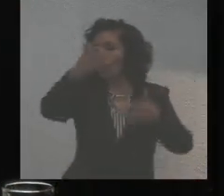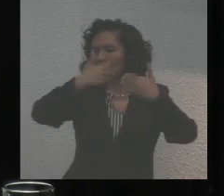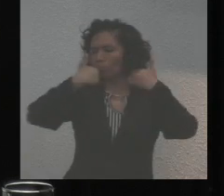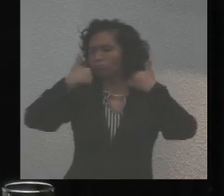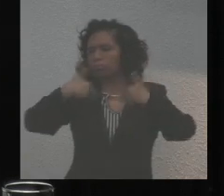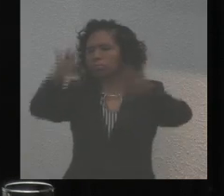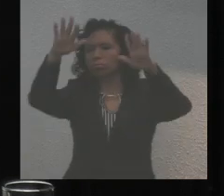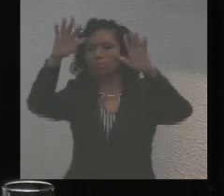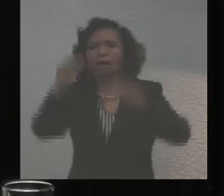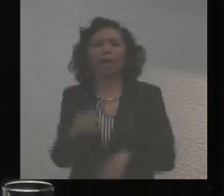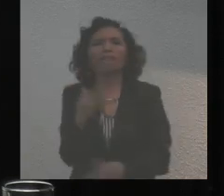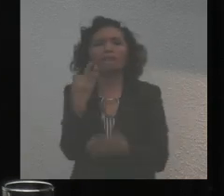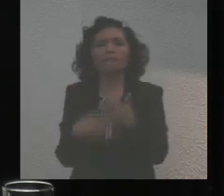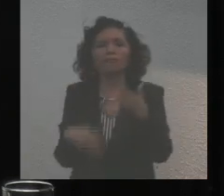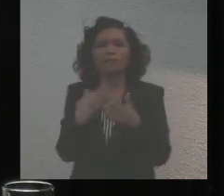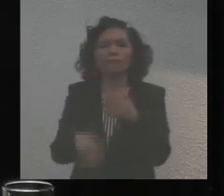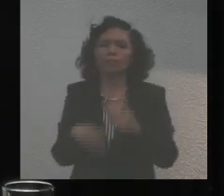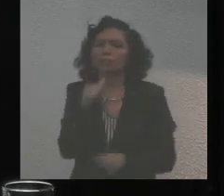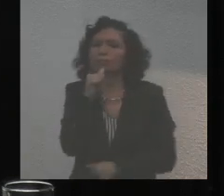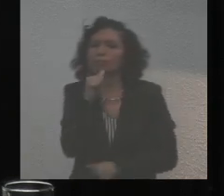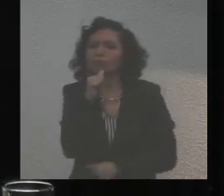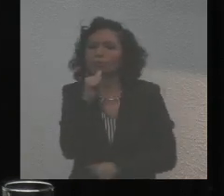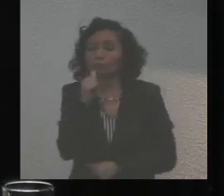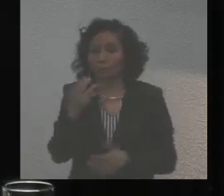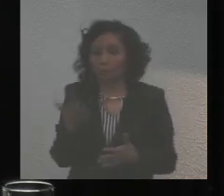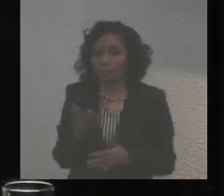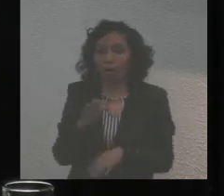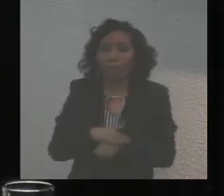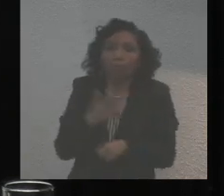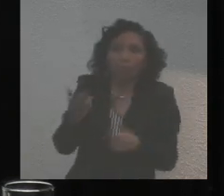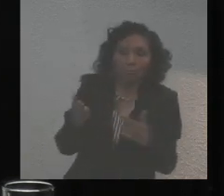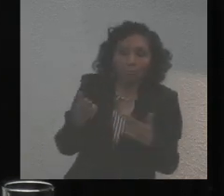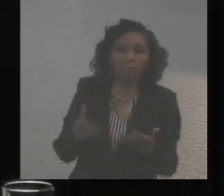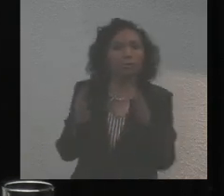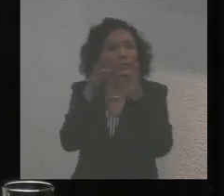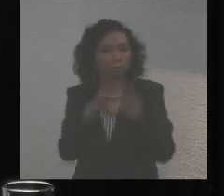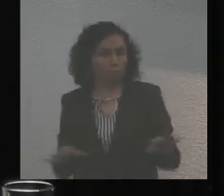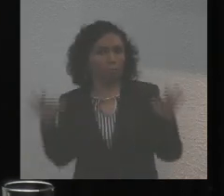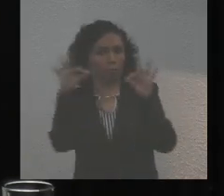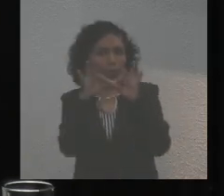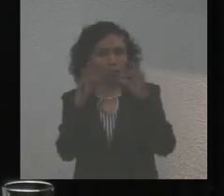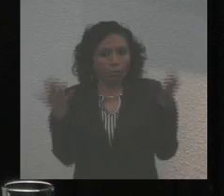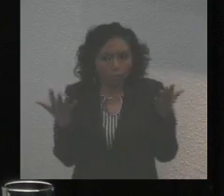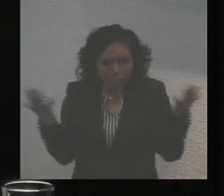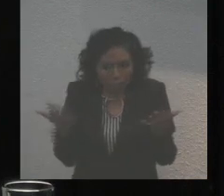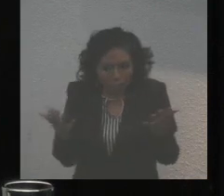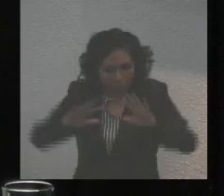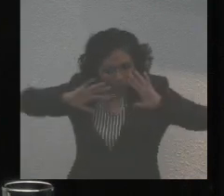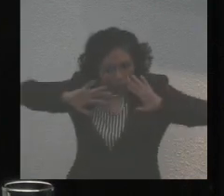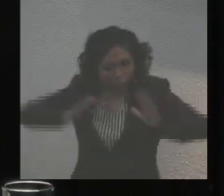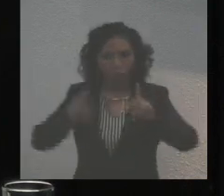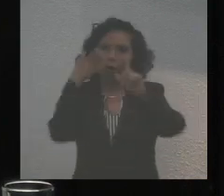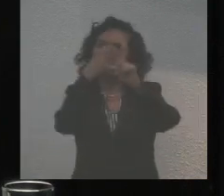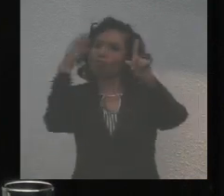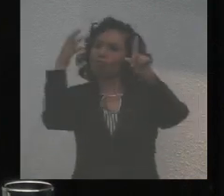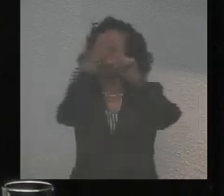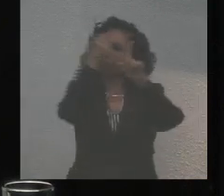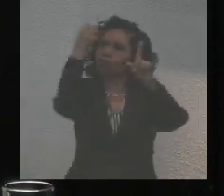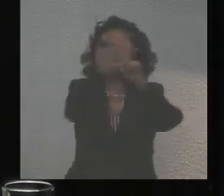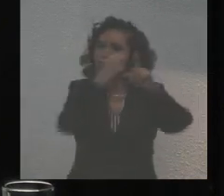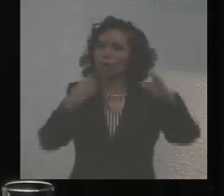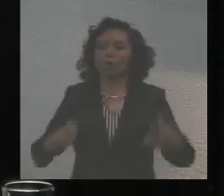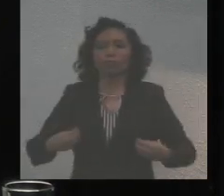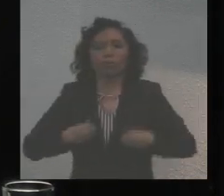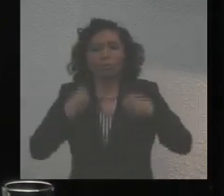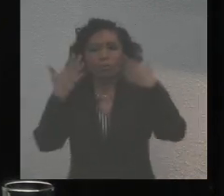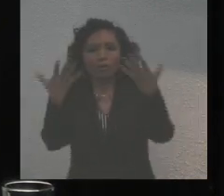aún nos falta mucho más por recorrer. Porque si bien es importante lo que se ha logrado, entendemos que nuestra vida institucional